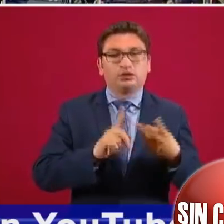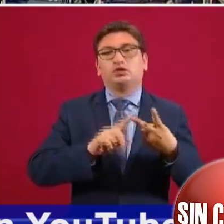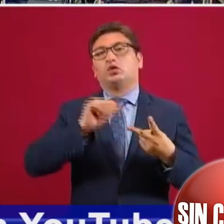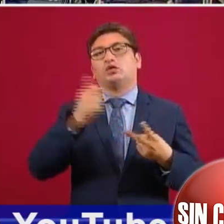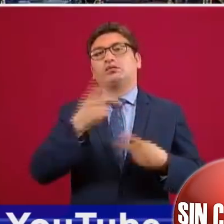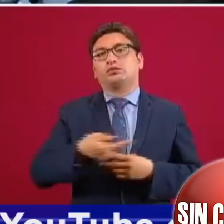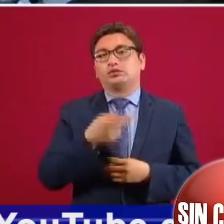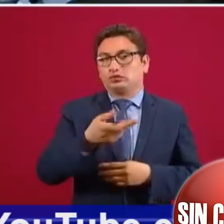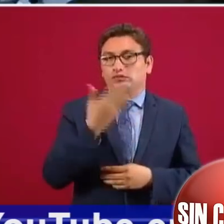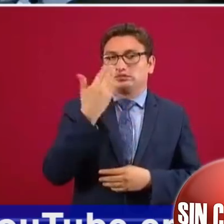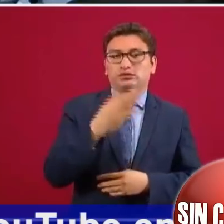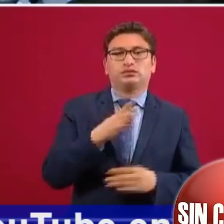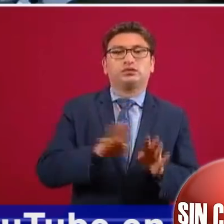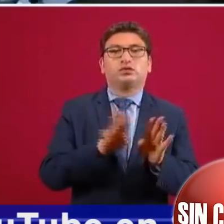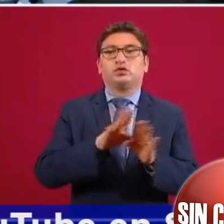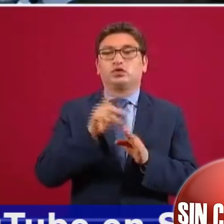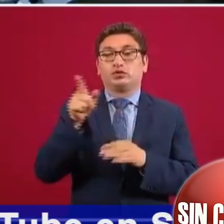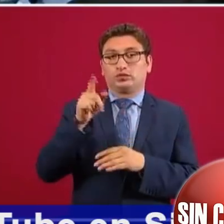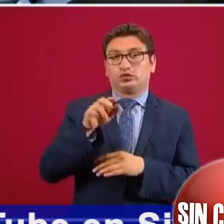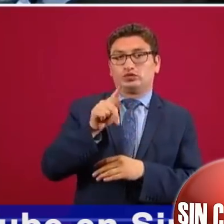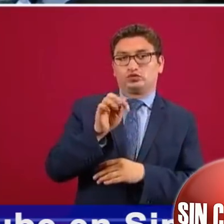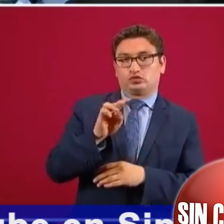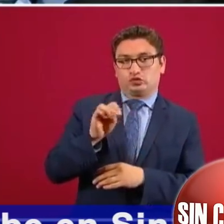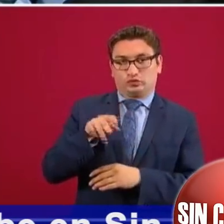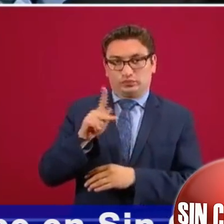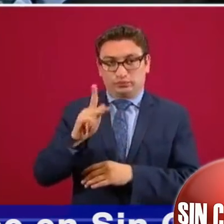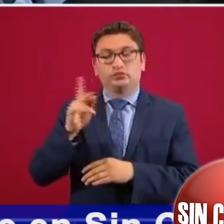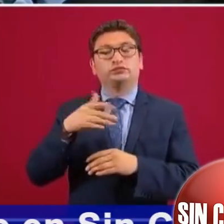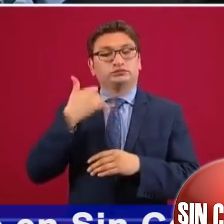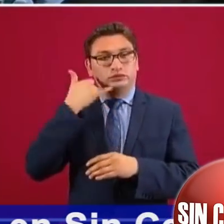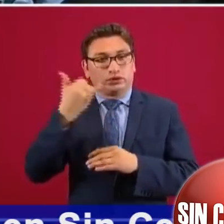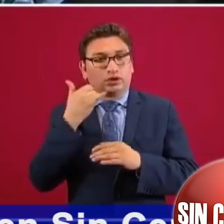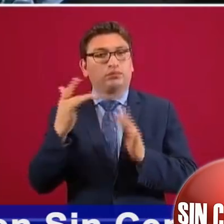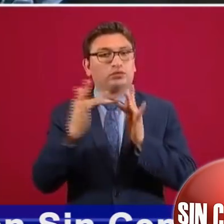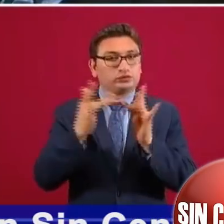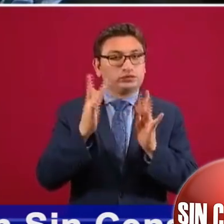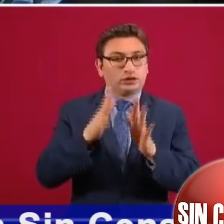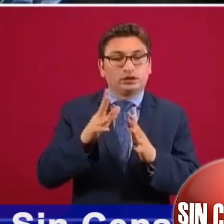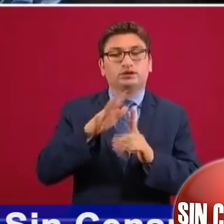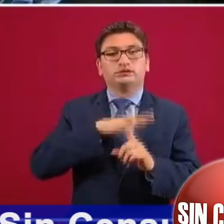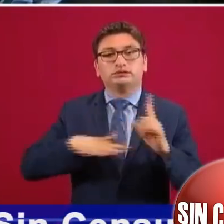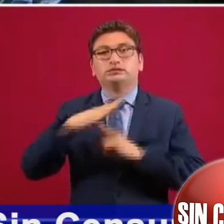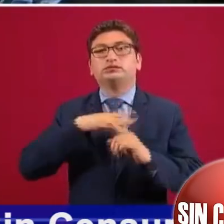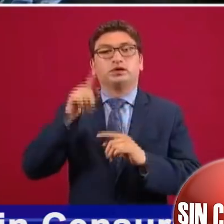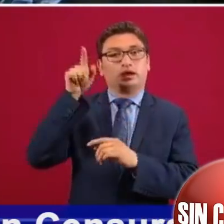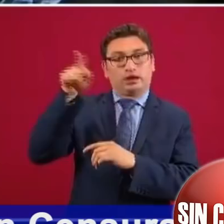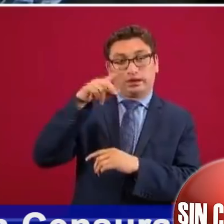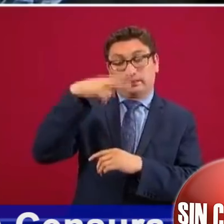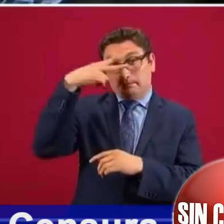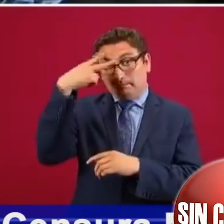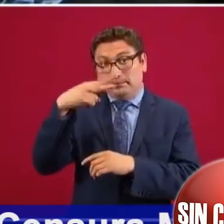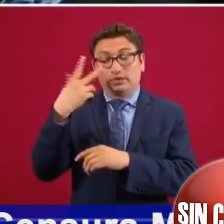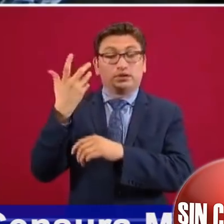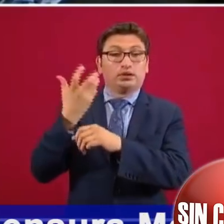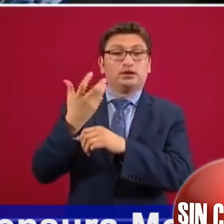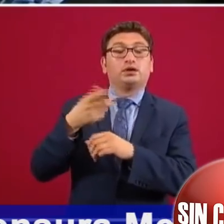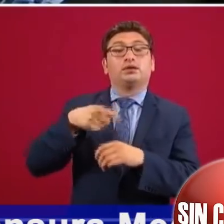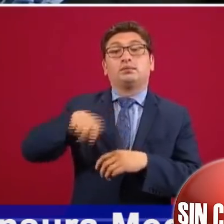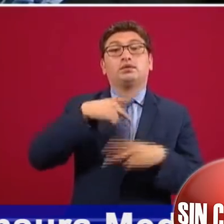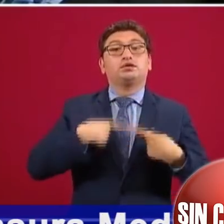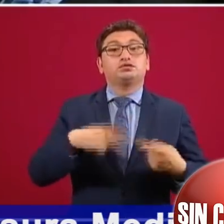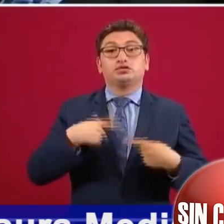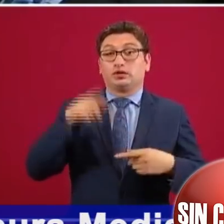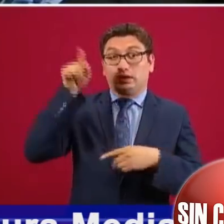con la llamada con Donald Trump. ¿Hablaron de algún otro tema? ¿Han hablado de la situación de los mexicanos en Estados Unidos, las condiciones en las que han